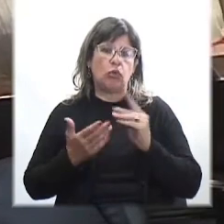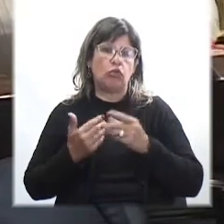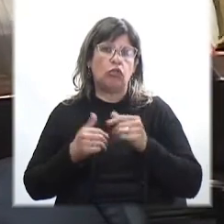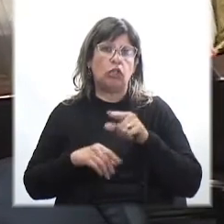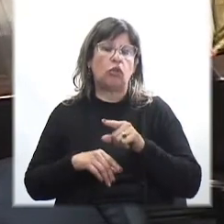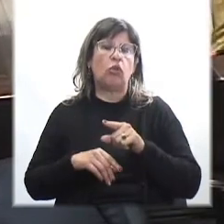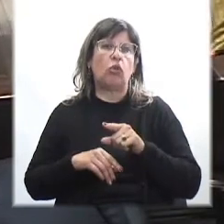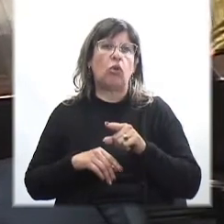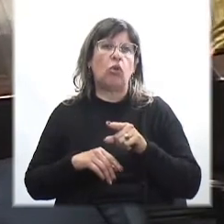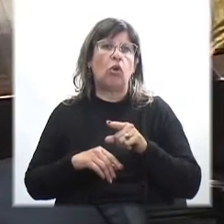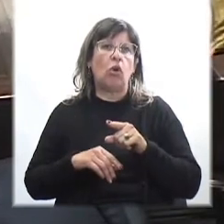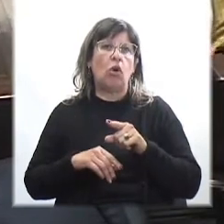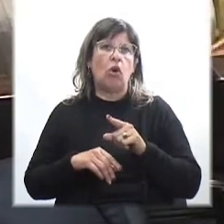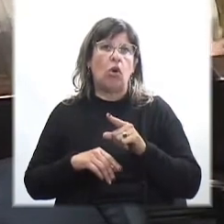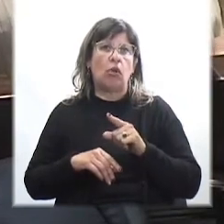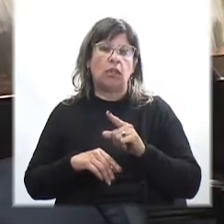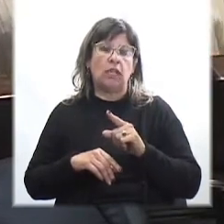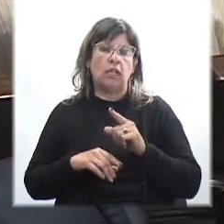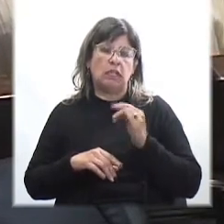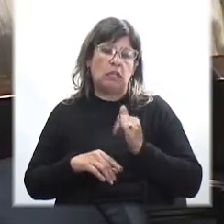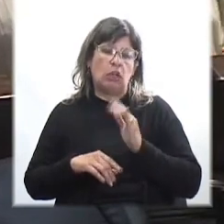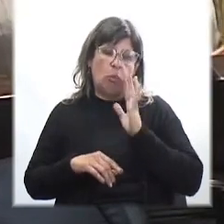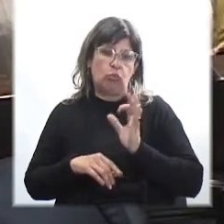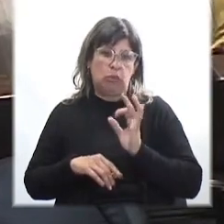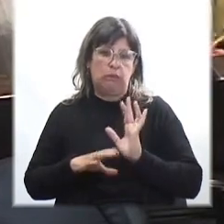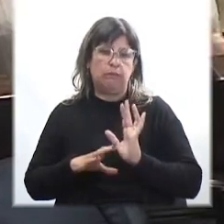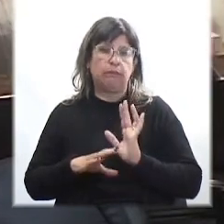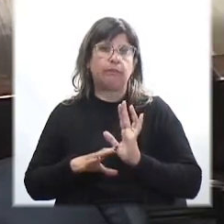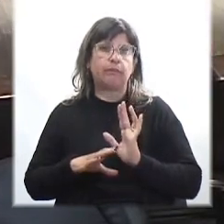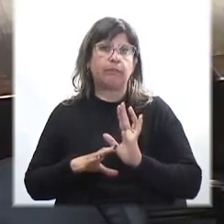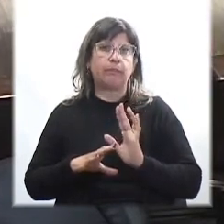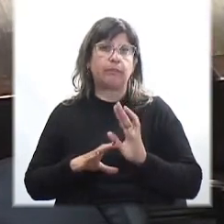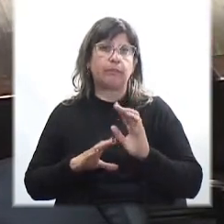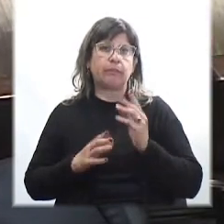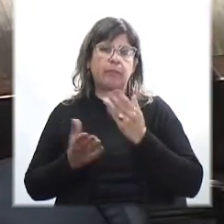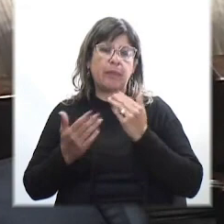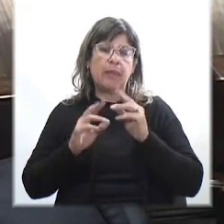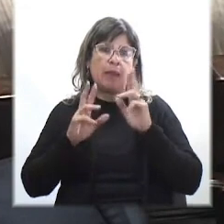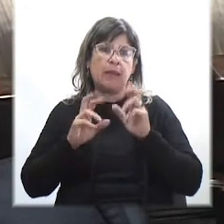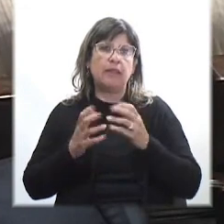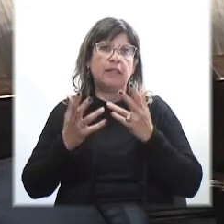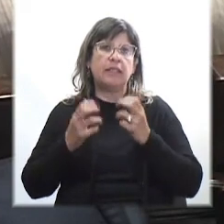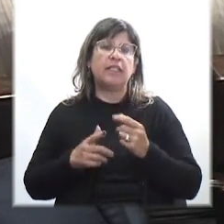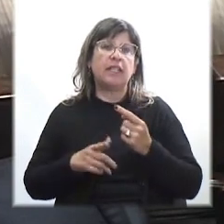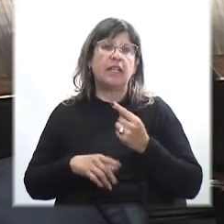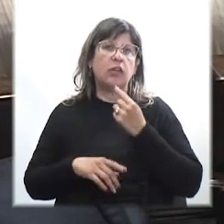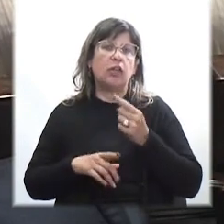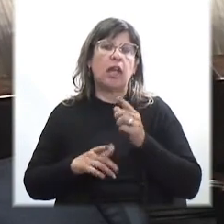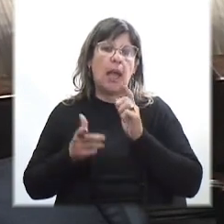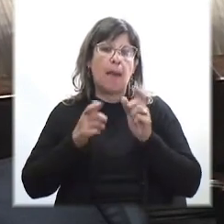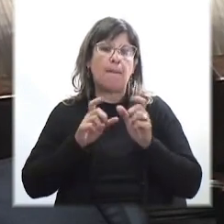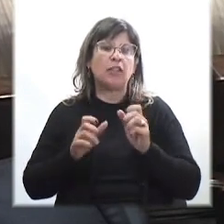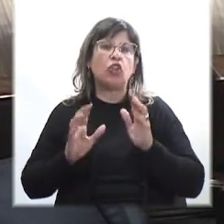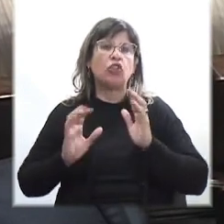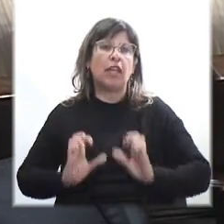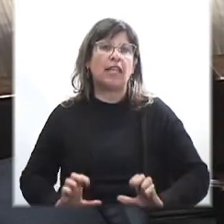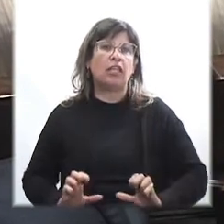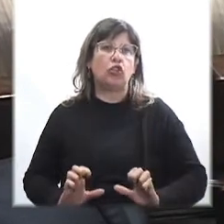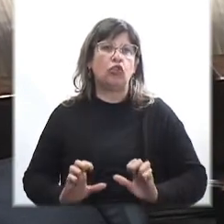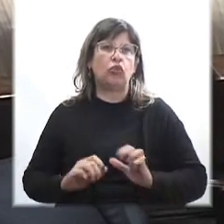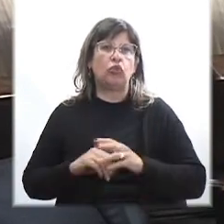proyecto oportuno, por lo menos. En el tratamiento del tema quiero considerar aspectos